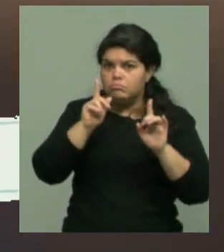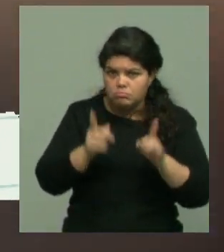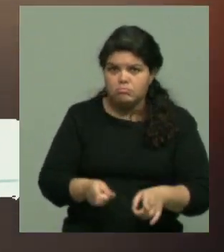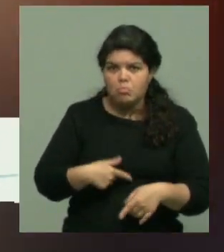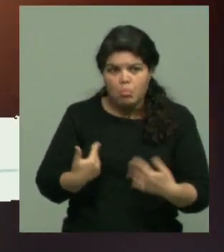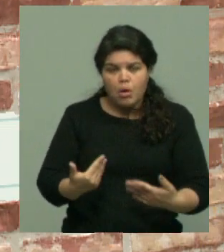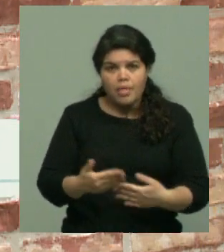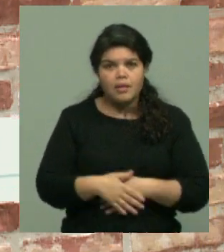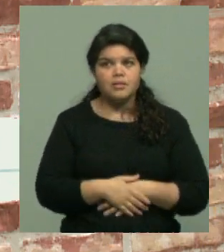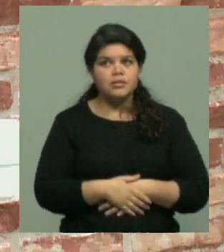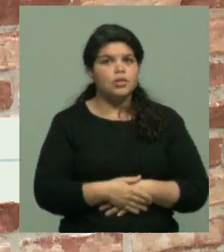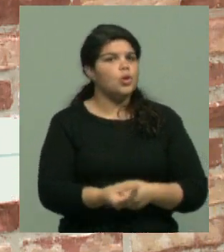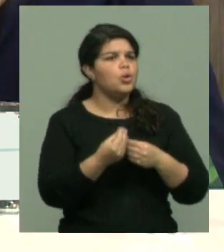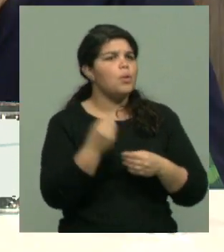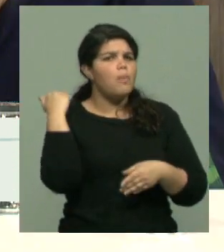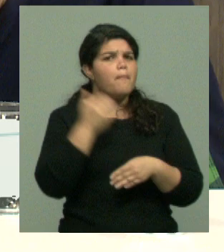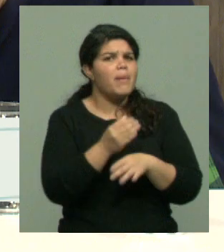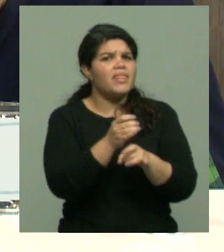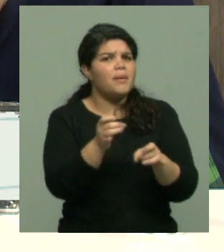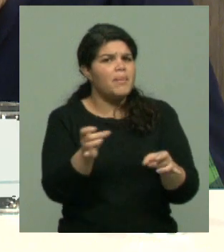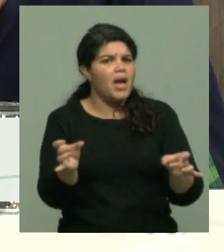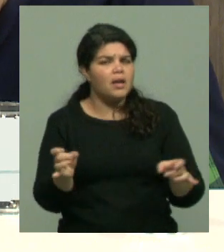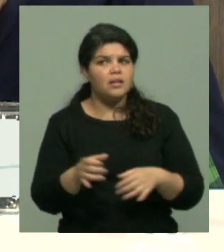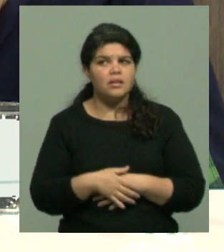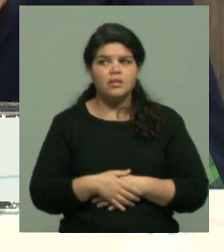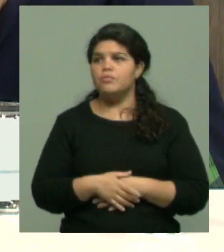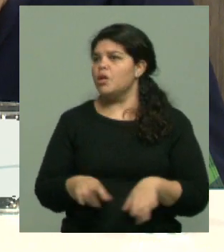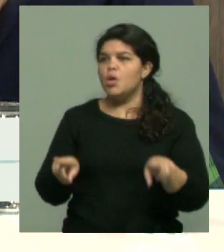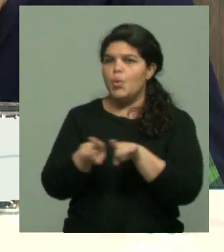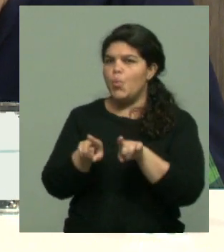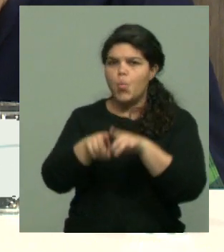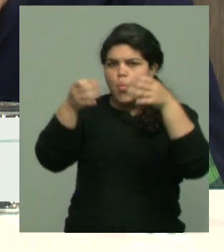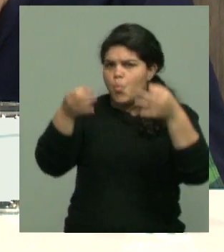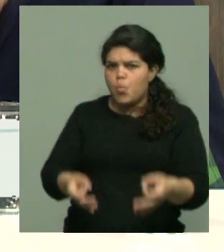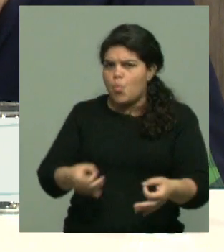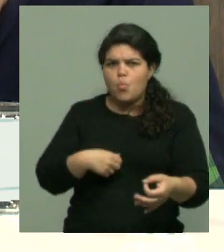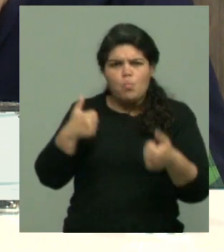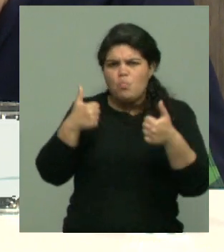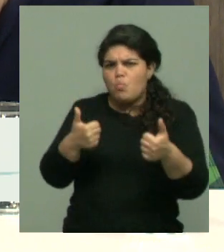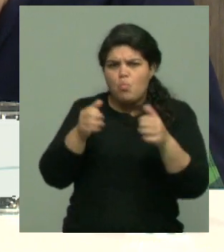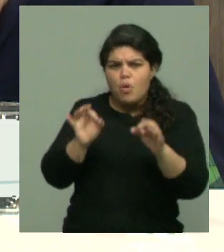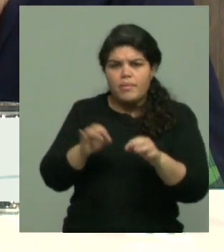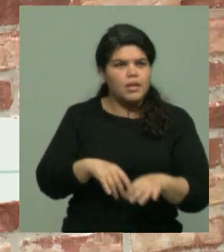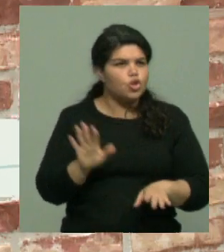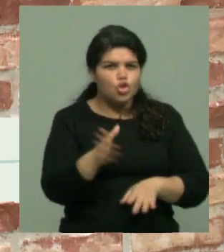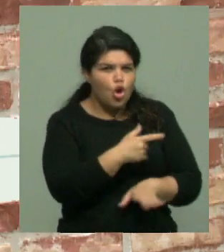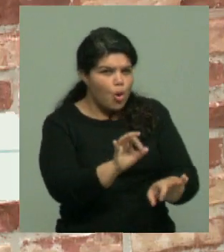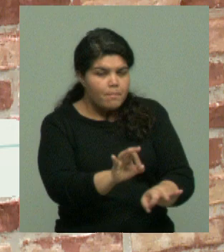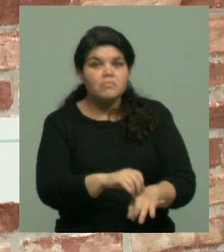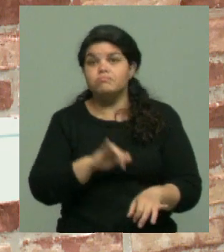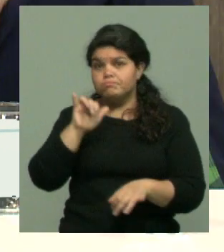¿Y cómo te fue con la pandemia? ¿Bien? Bien. ¿Hacías todos los ejercicios, todo como corresponde? Bien. Muy